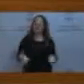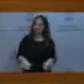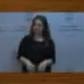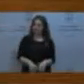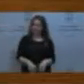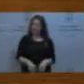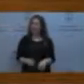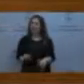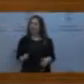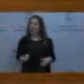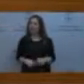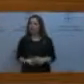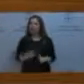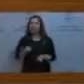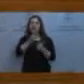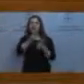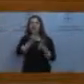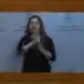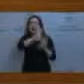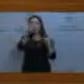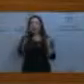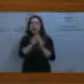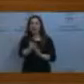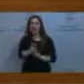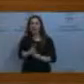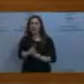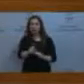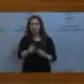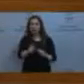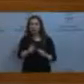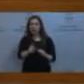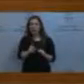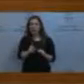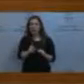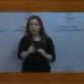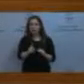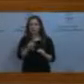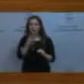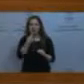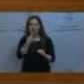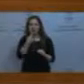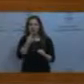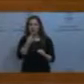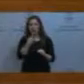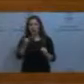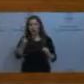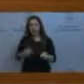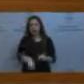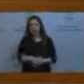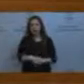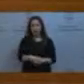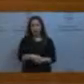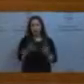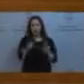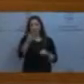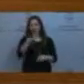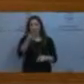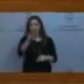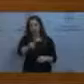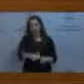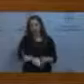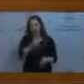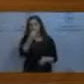decae la totalidad, como no devuelve el toro a los corrales, le ponemos banderillas. Claro, eso es muy bonito. Queda muy bien.